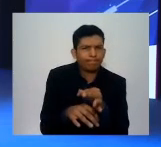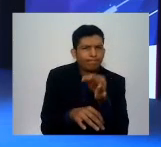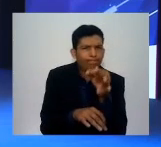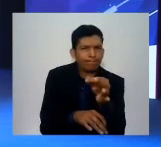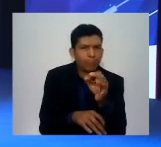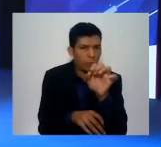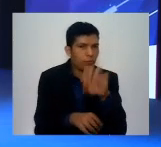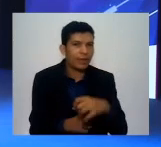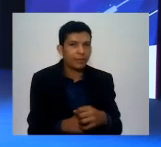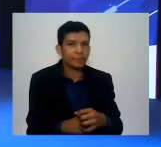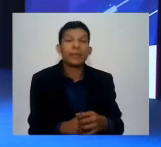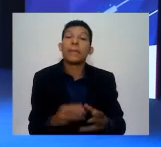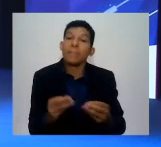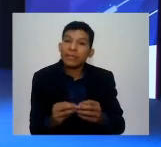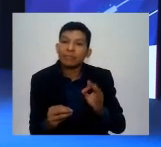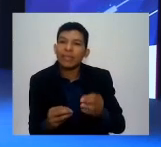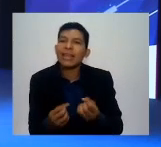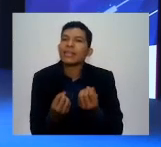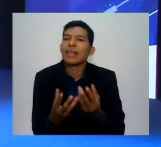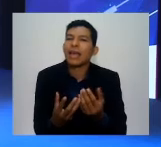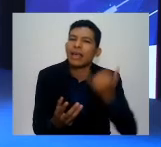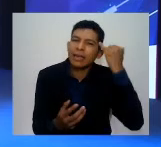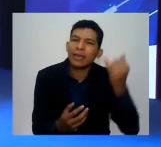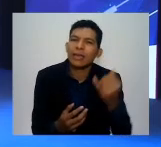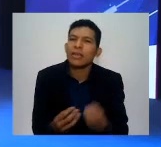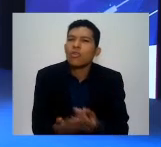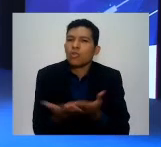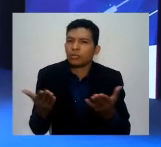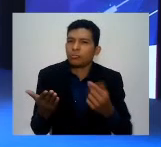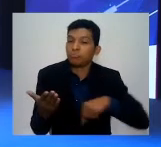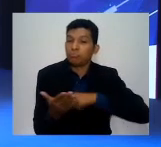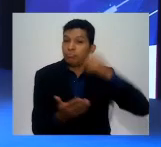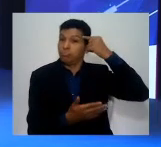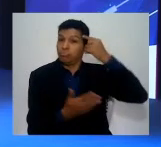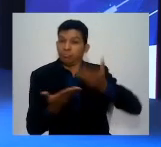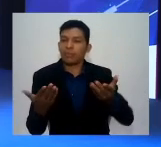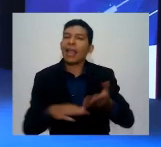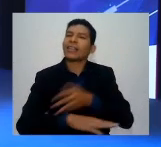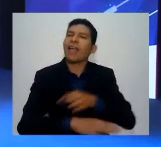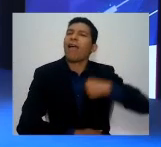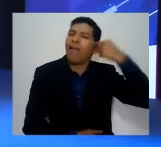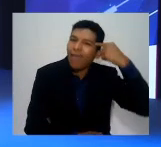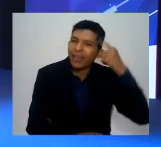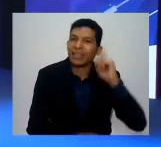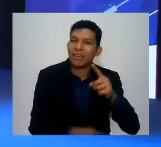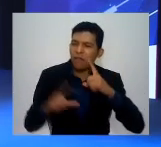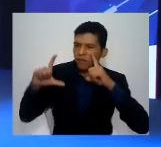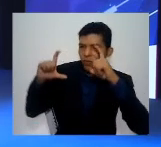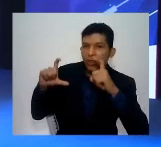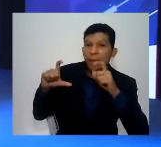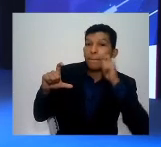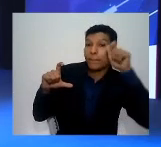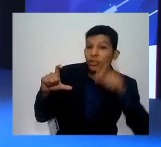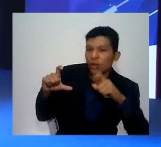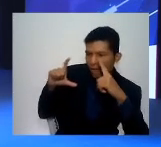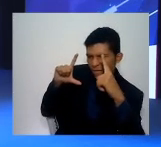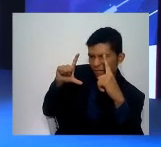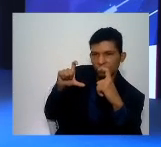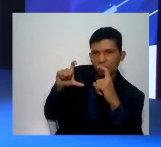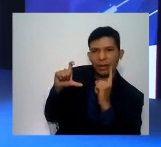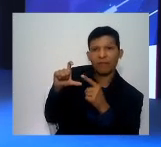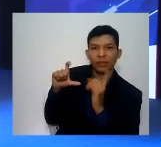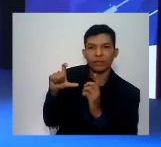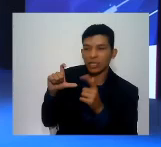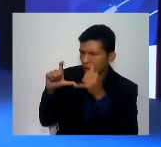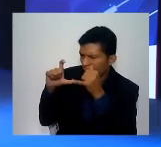abdomen del lavadero. Entonces no hay que creer en cualquier dispositivo que utilice electroestimulación, pero sí hay muchos que utilizan electroestimulación de